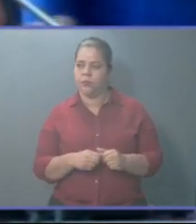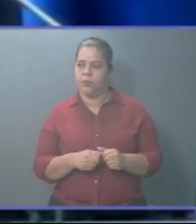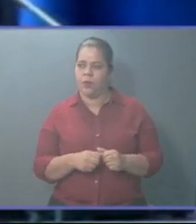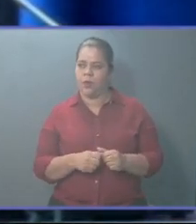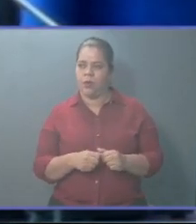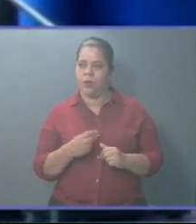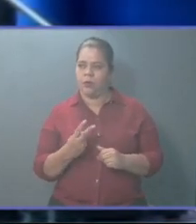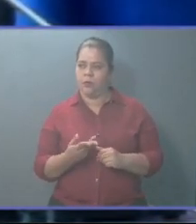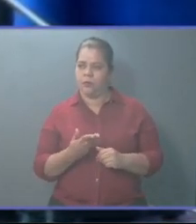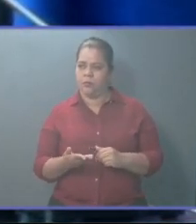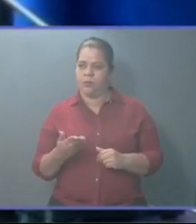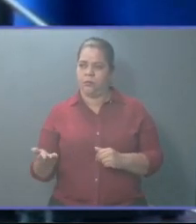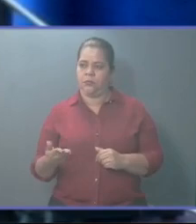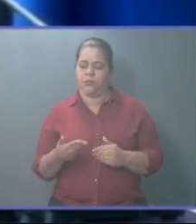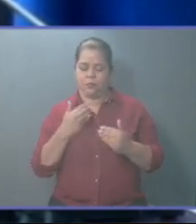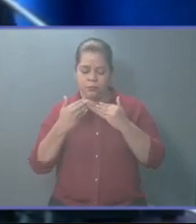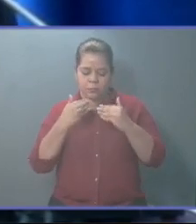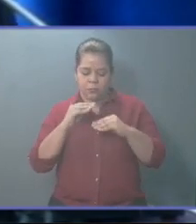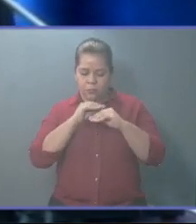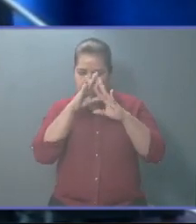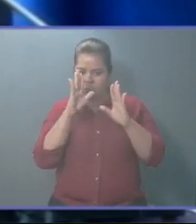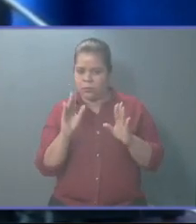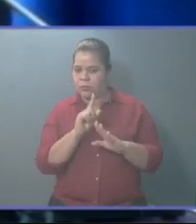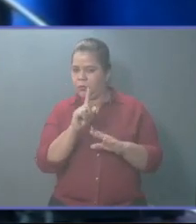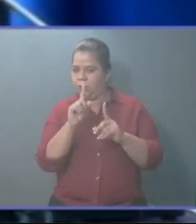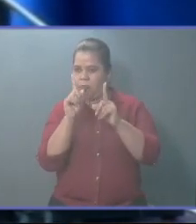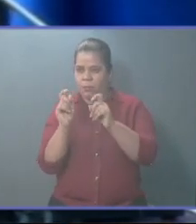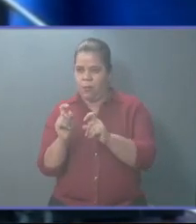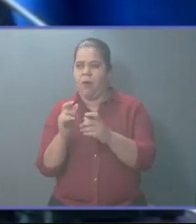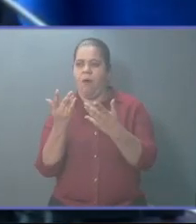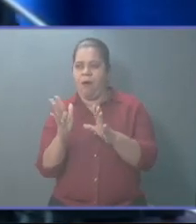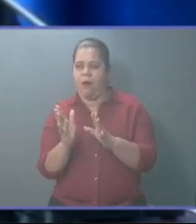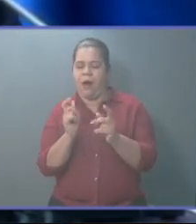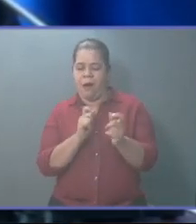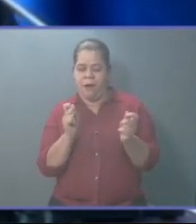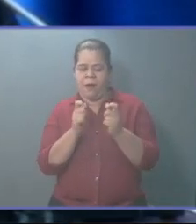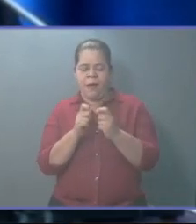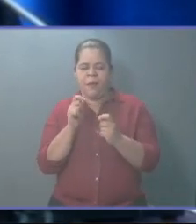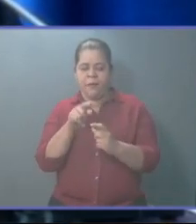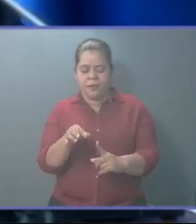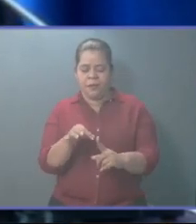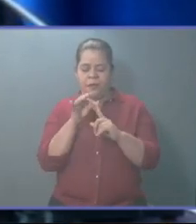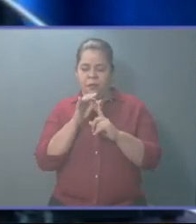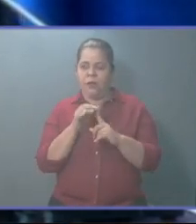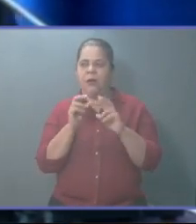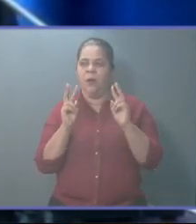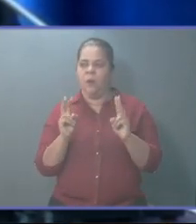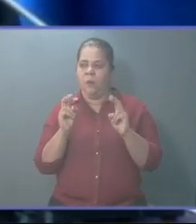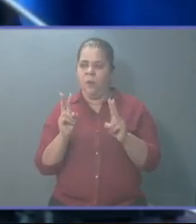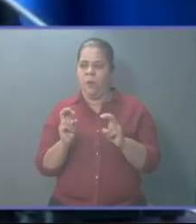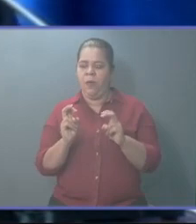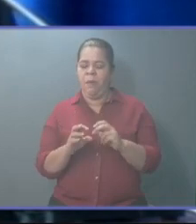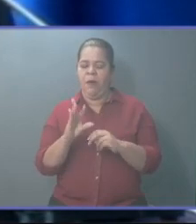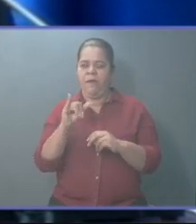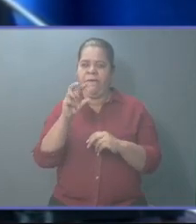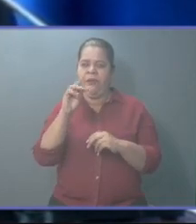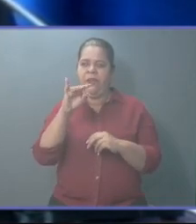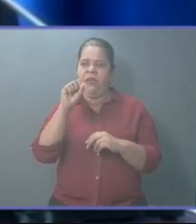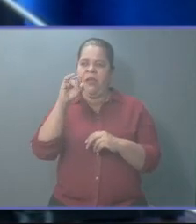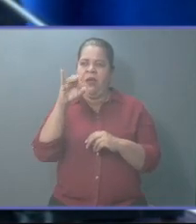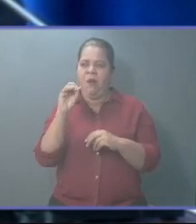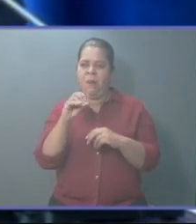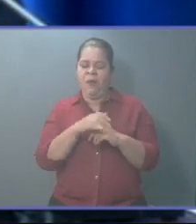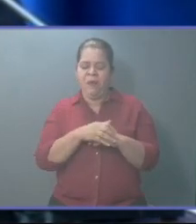las dos cosas. Eso como para aclarar, para que ya no consulte, porque está exclusivamente nombrado para ver el tema de el fideicomiso,